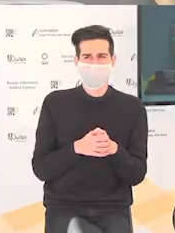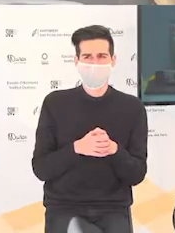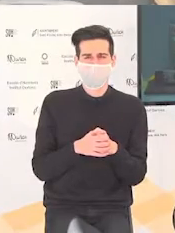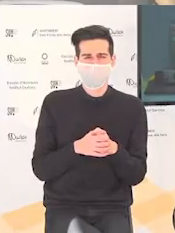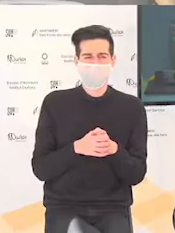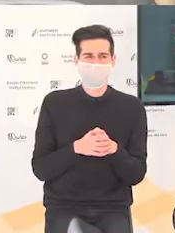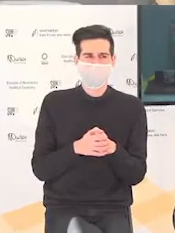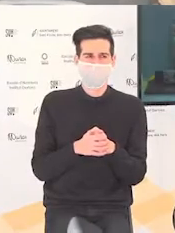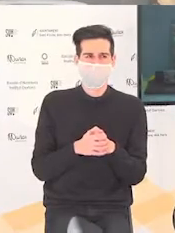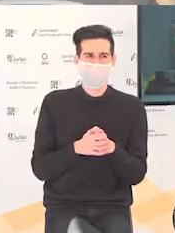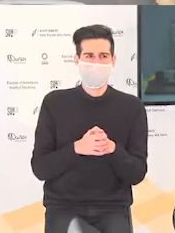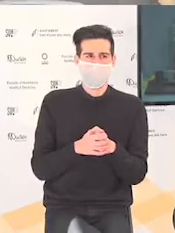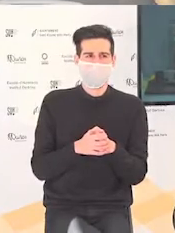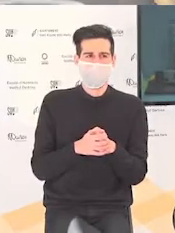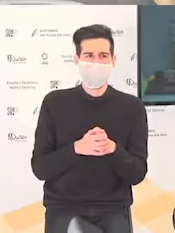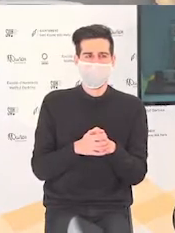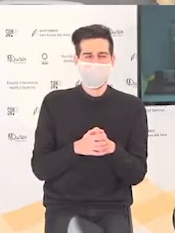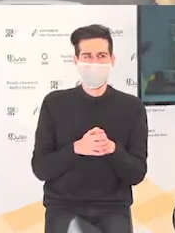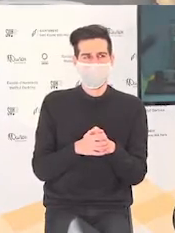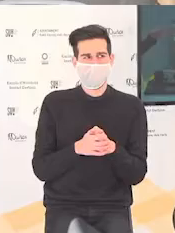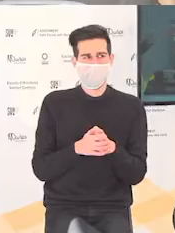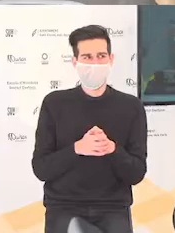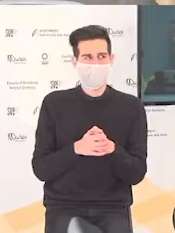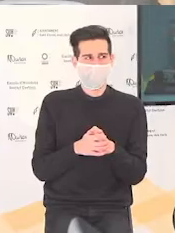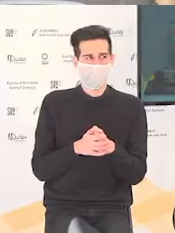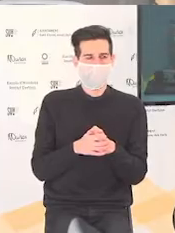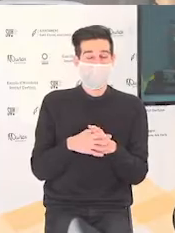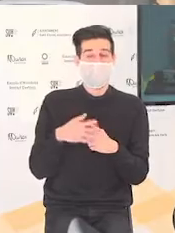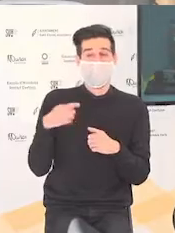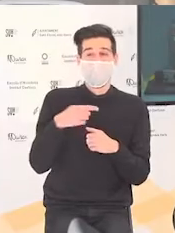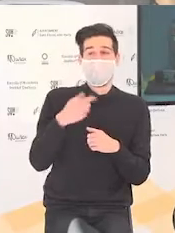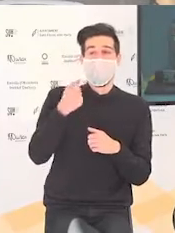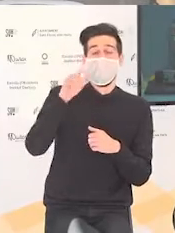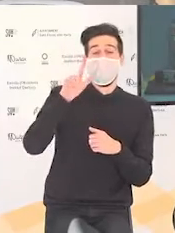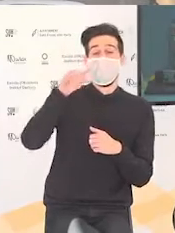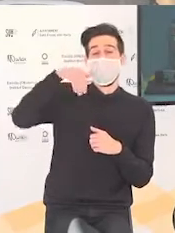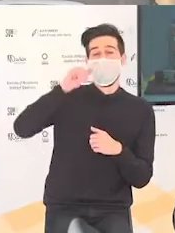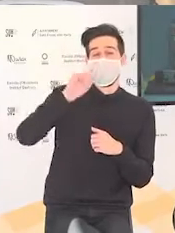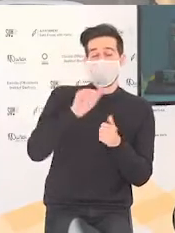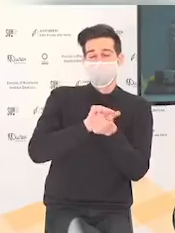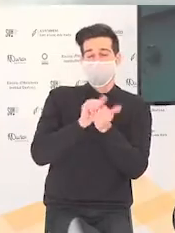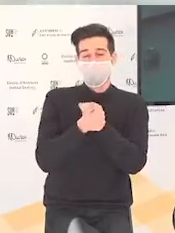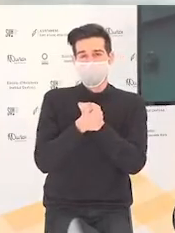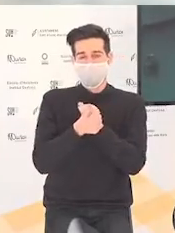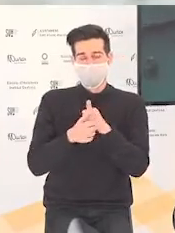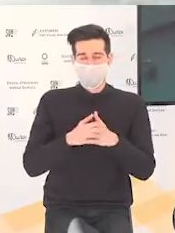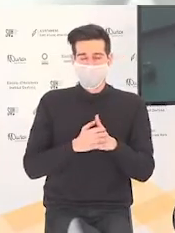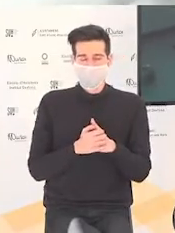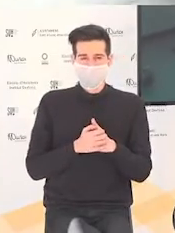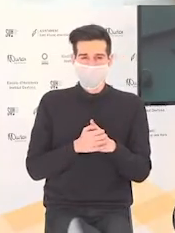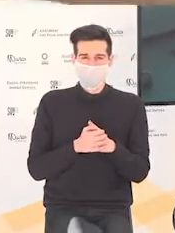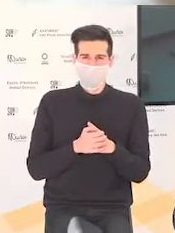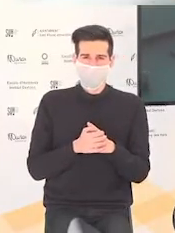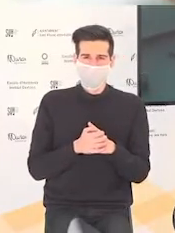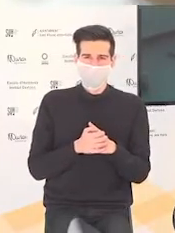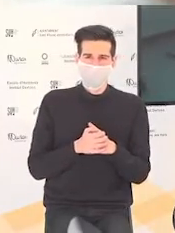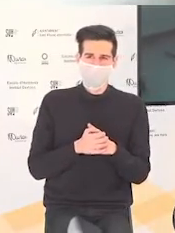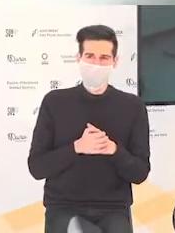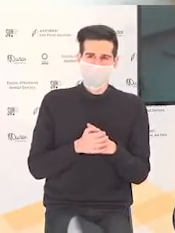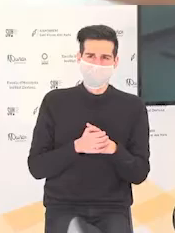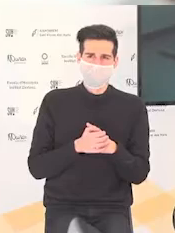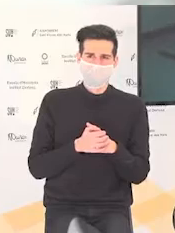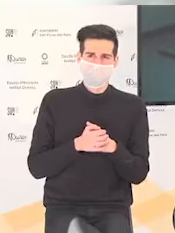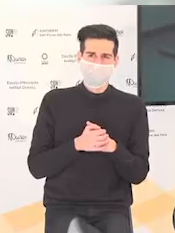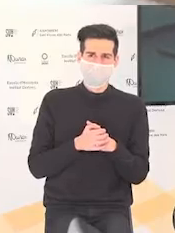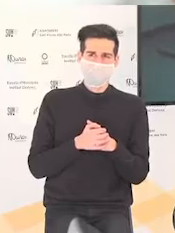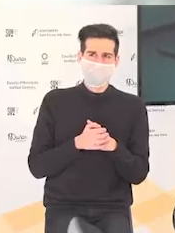I've got the modified starch left. Tengo aquí el almidón modificado. I'm going to add some lime zest inside, like I said, to